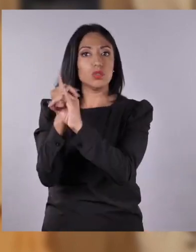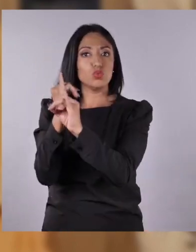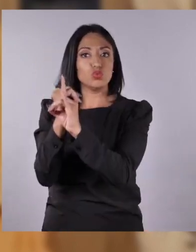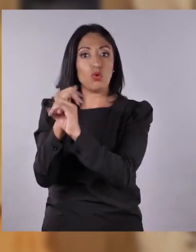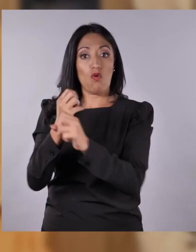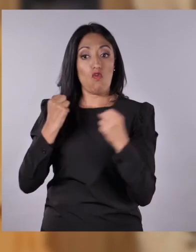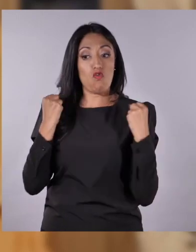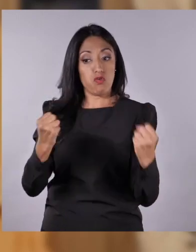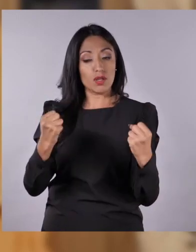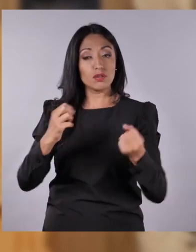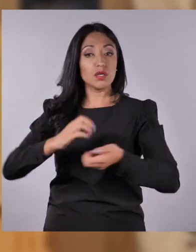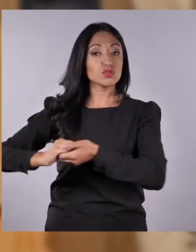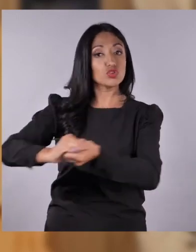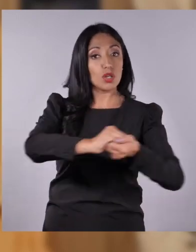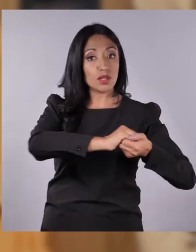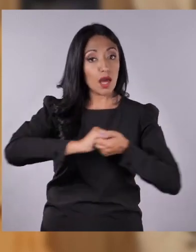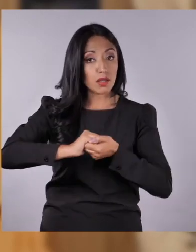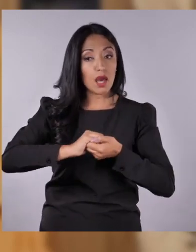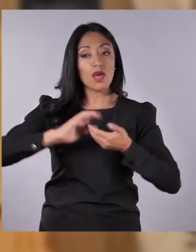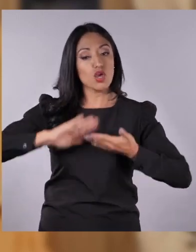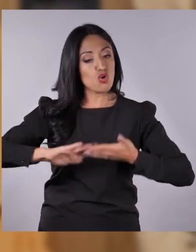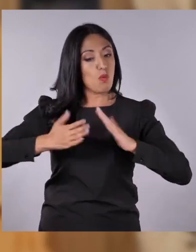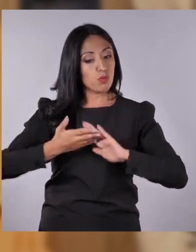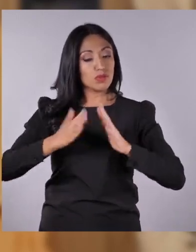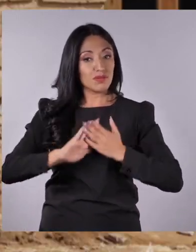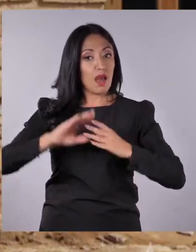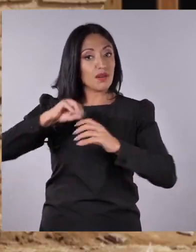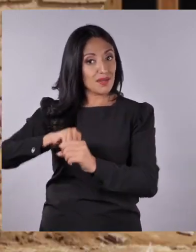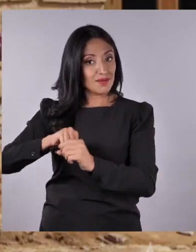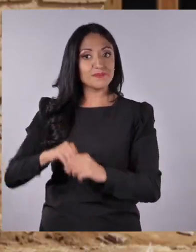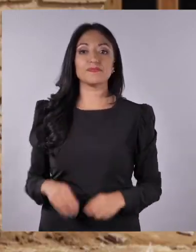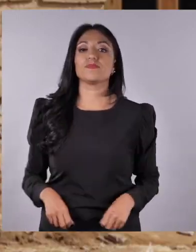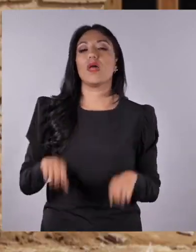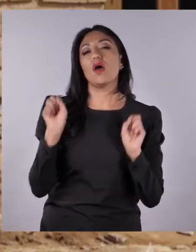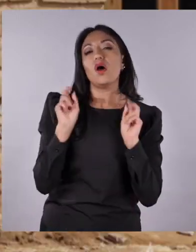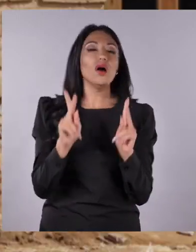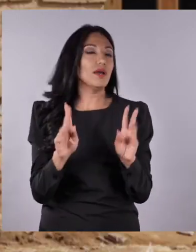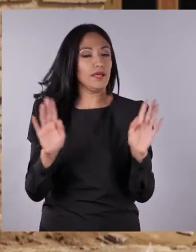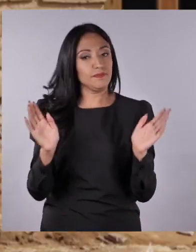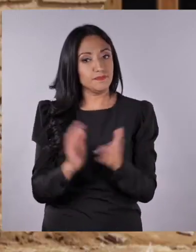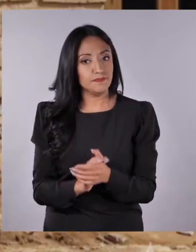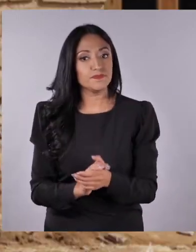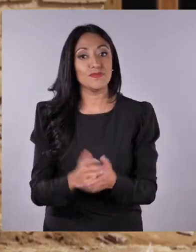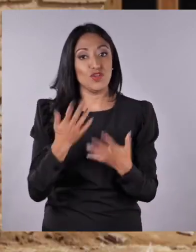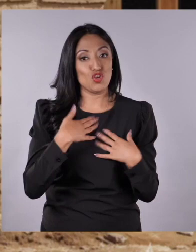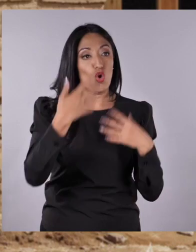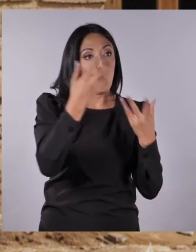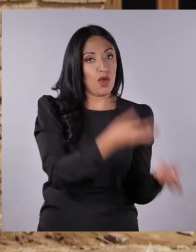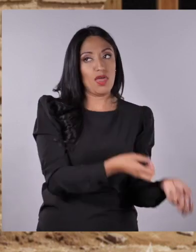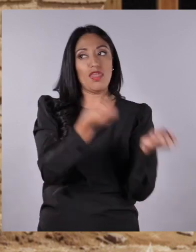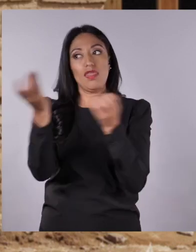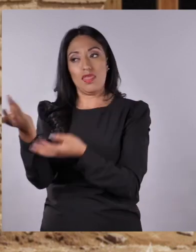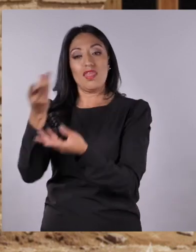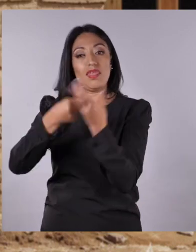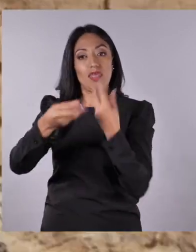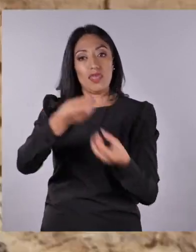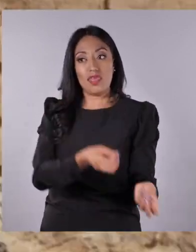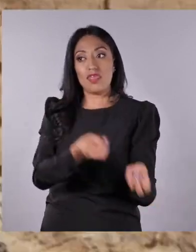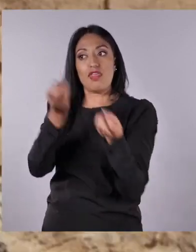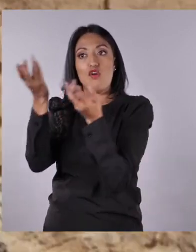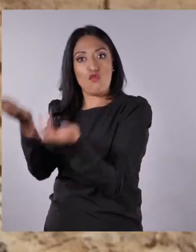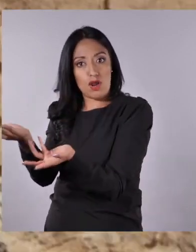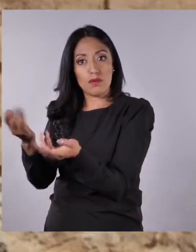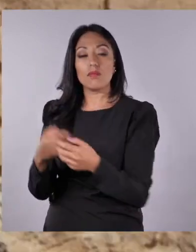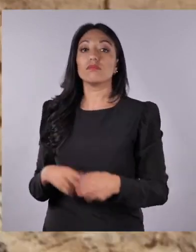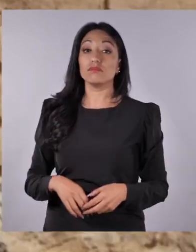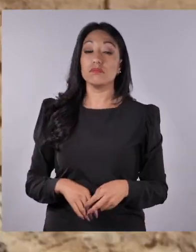entidad, fuerte, solidaria y comunitaria. Ok, ahora debo devolver esta herramienta